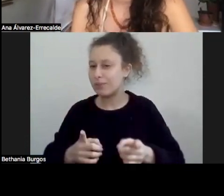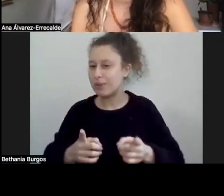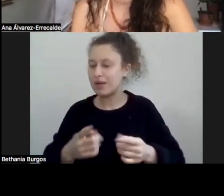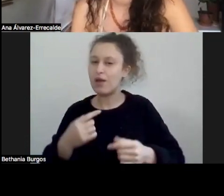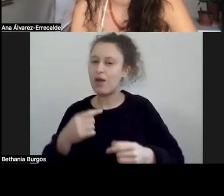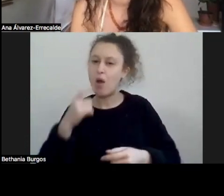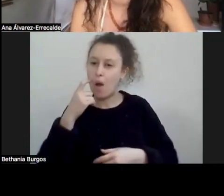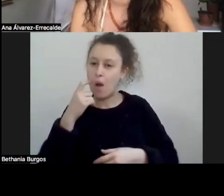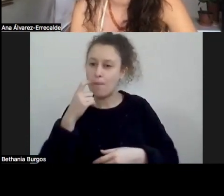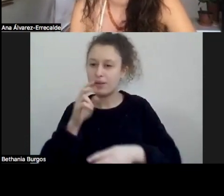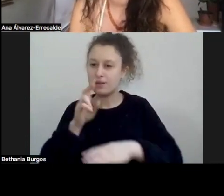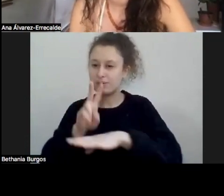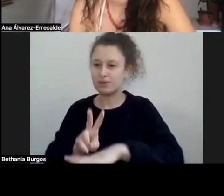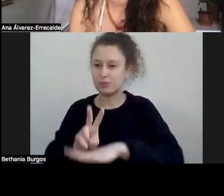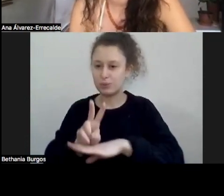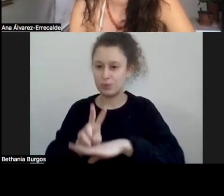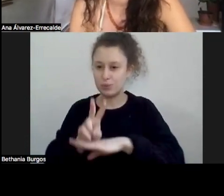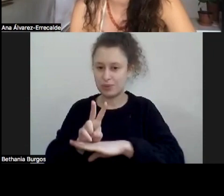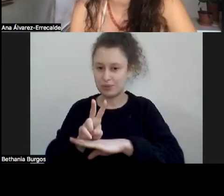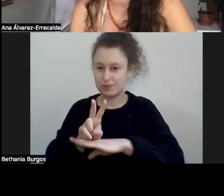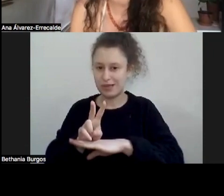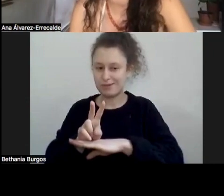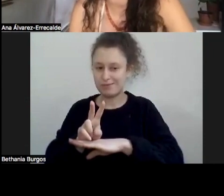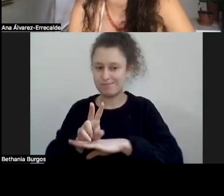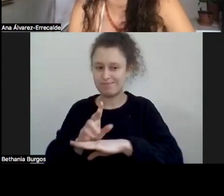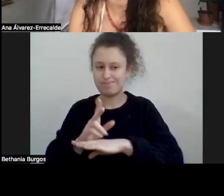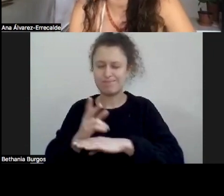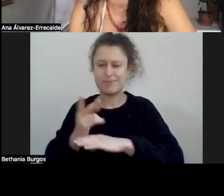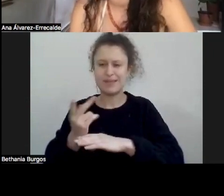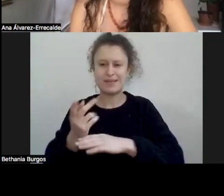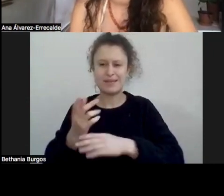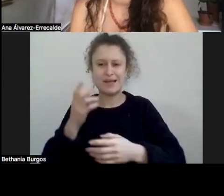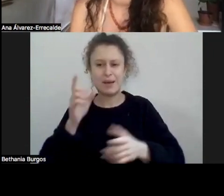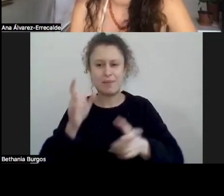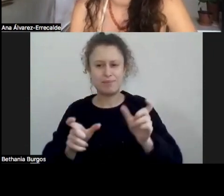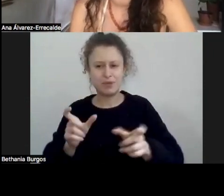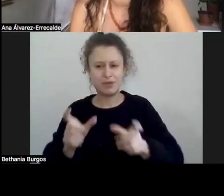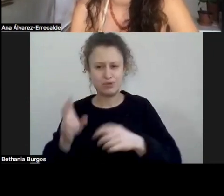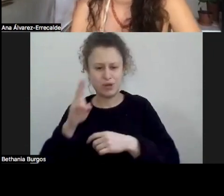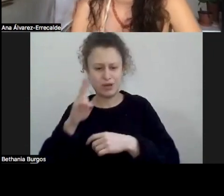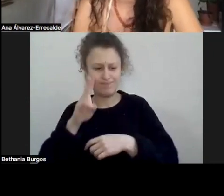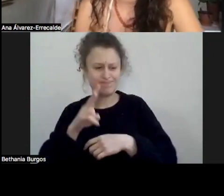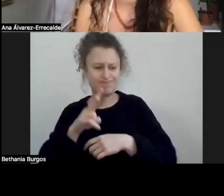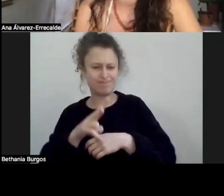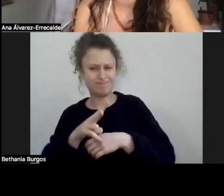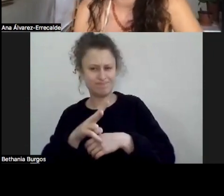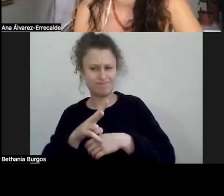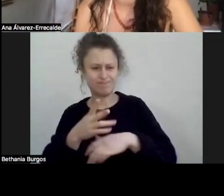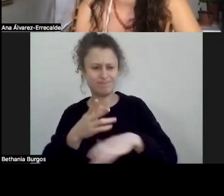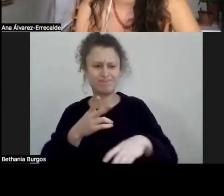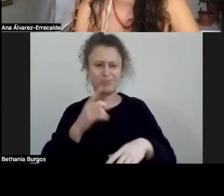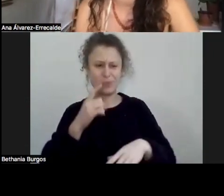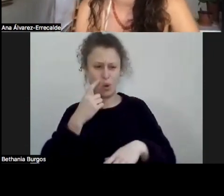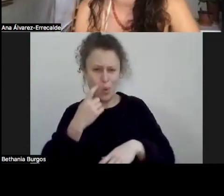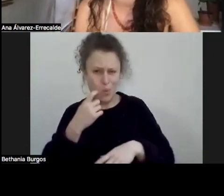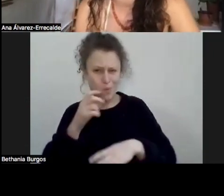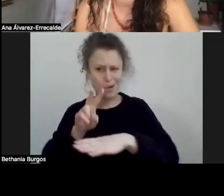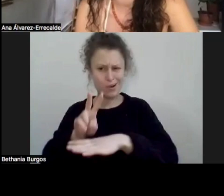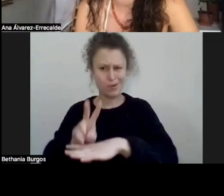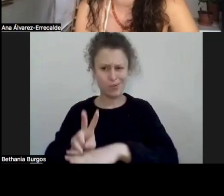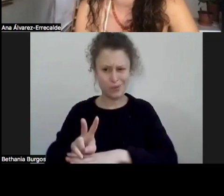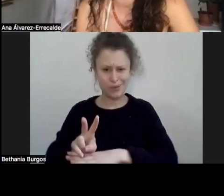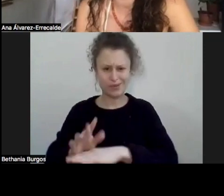menosprecio al trabajo que están haciendo, o por el contrario, una gratitud, ¿no? Me decían que muchas